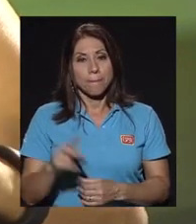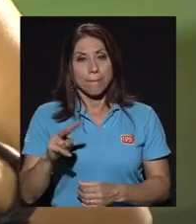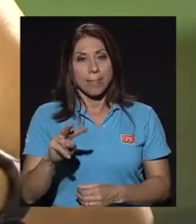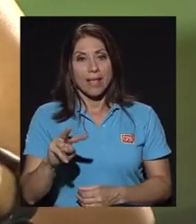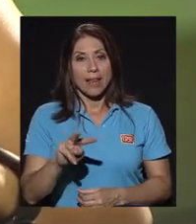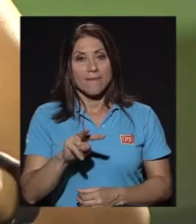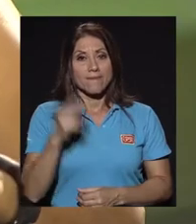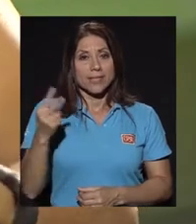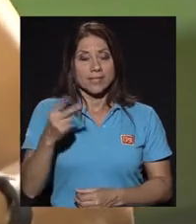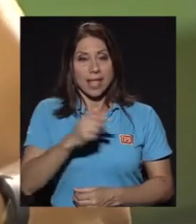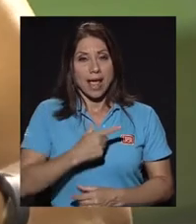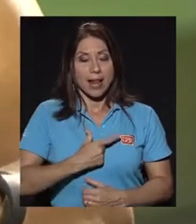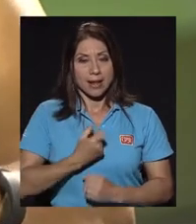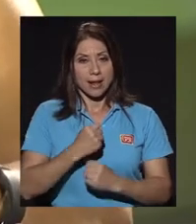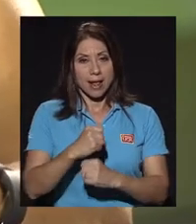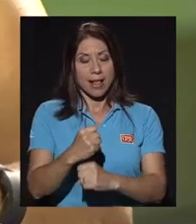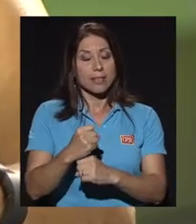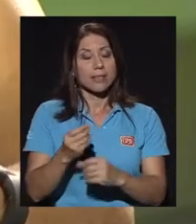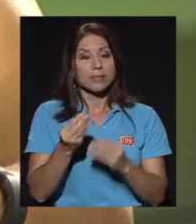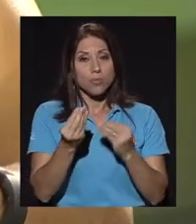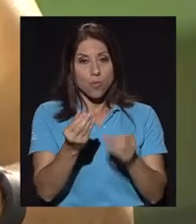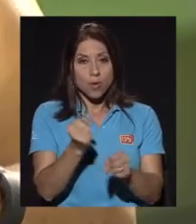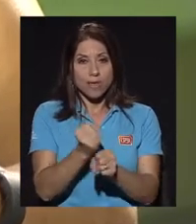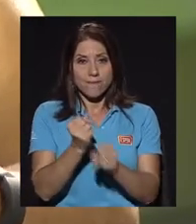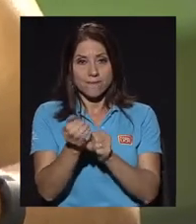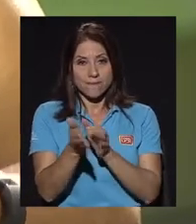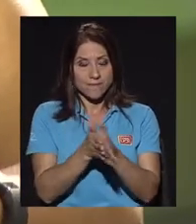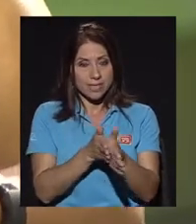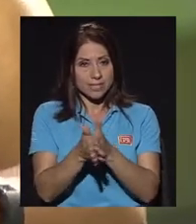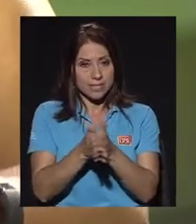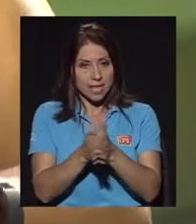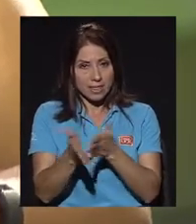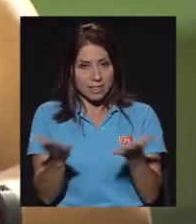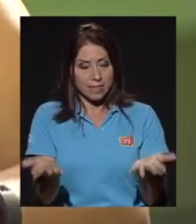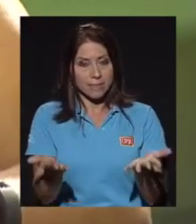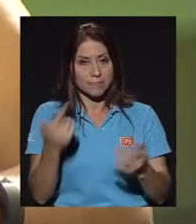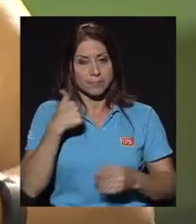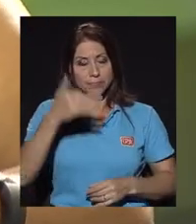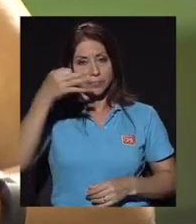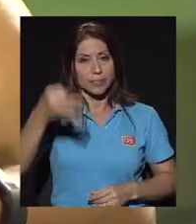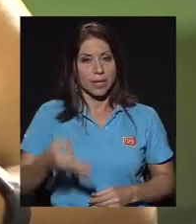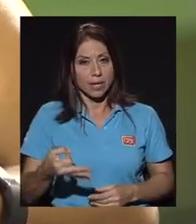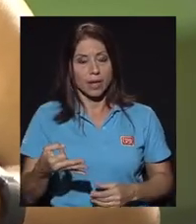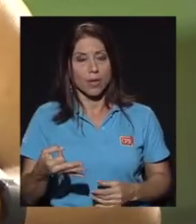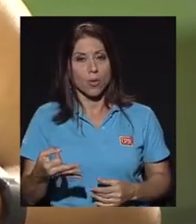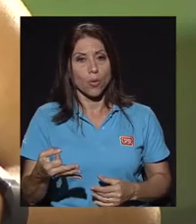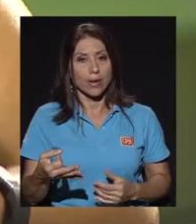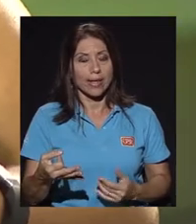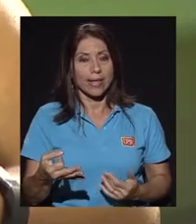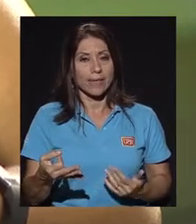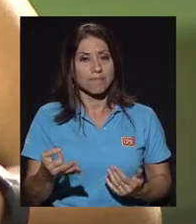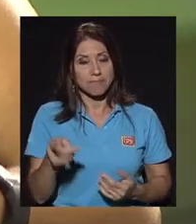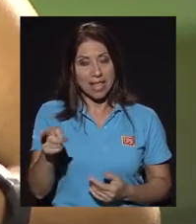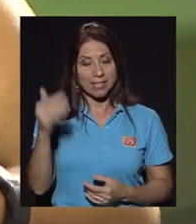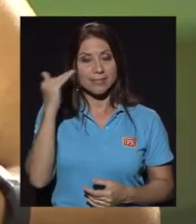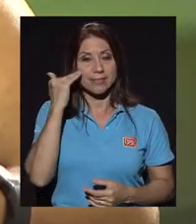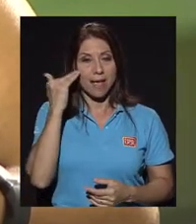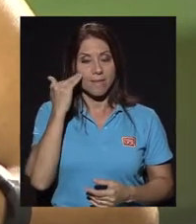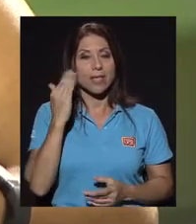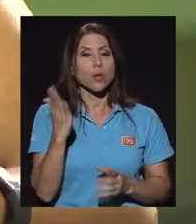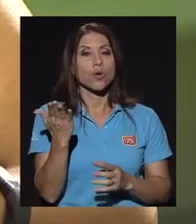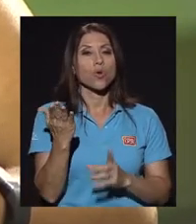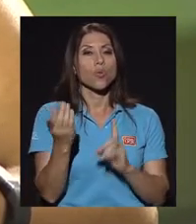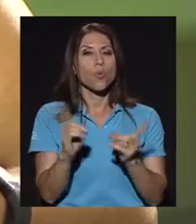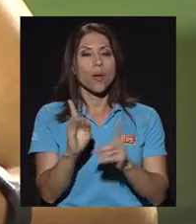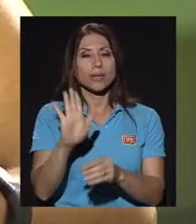El vicealcalde es muy, muy eficiente. Creo que él sabe qué